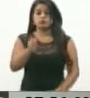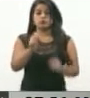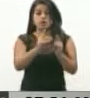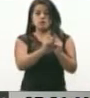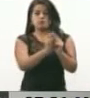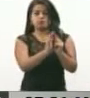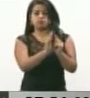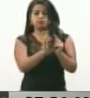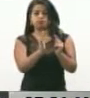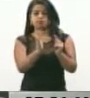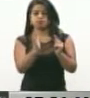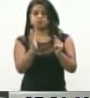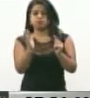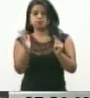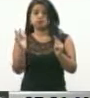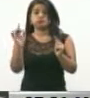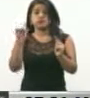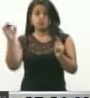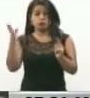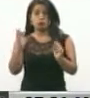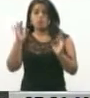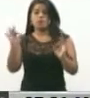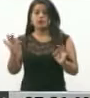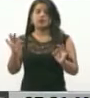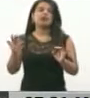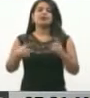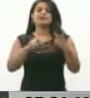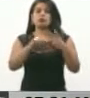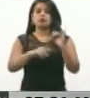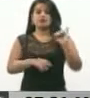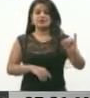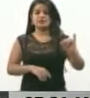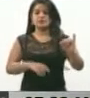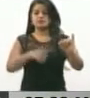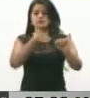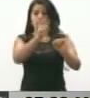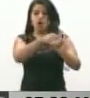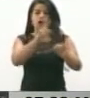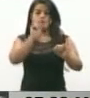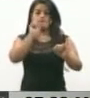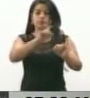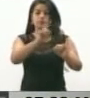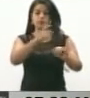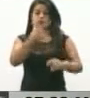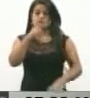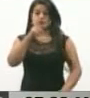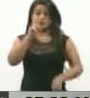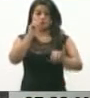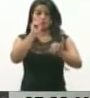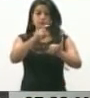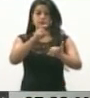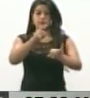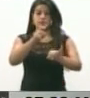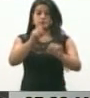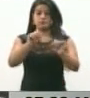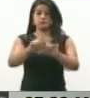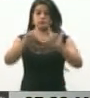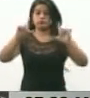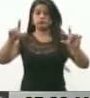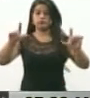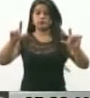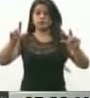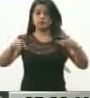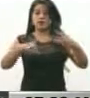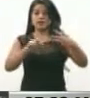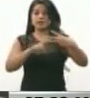aplicación. Paso 2. Cuando aparezca el icono I, oprime ese botón en tu control y abre la aplicación. Paso 3.